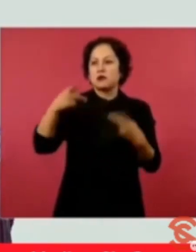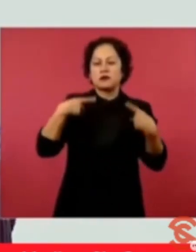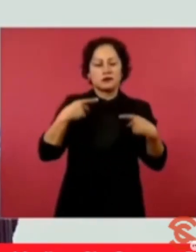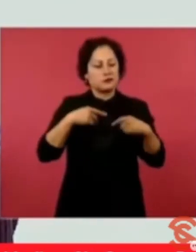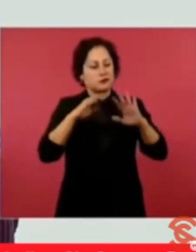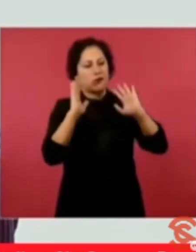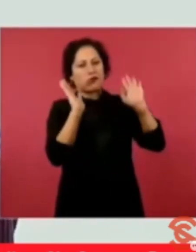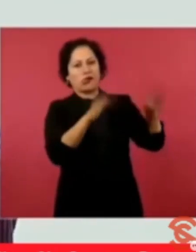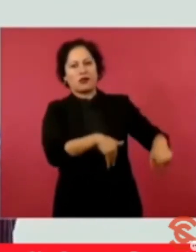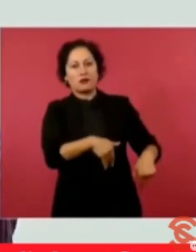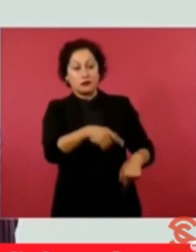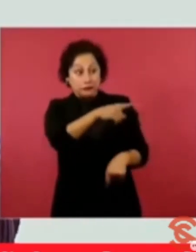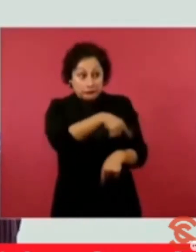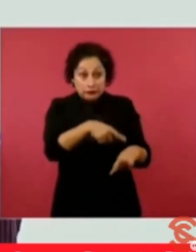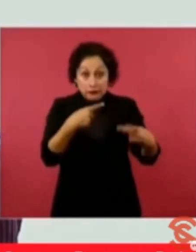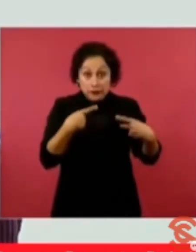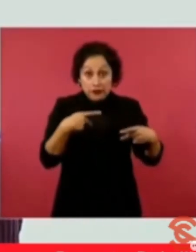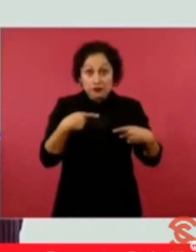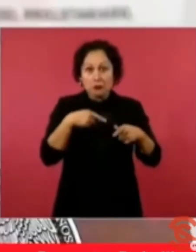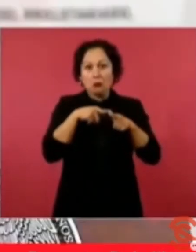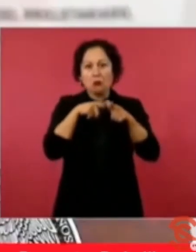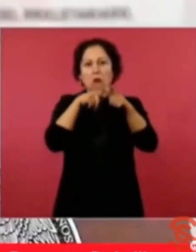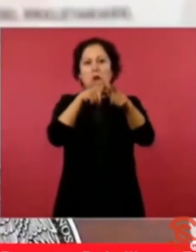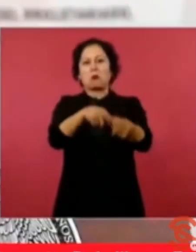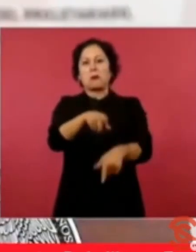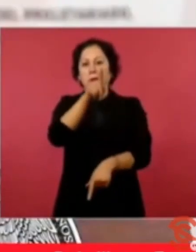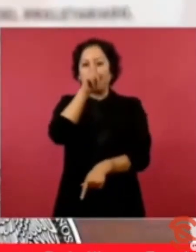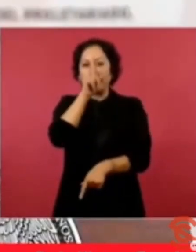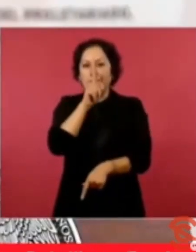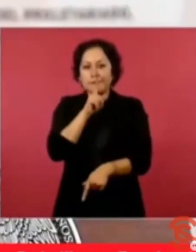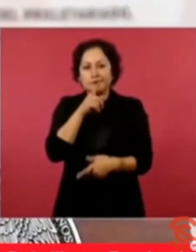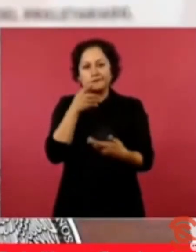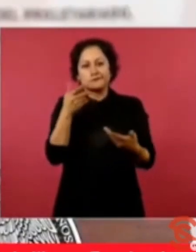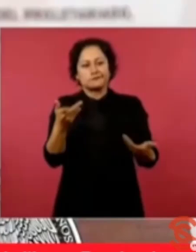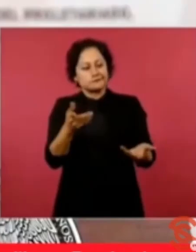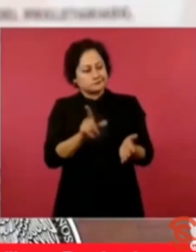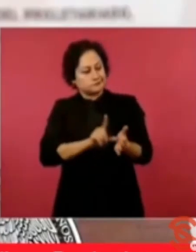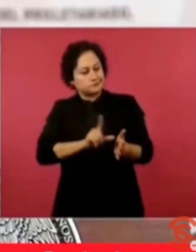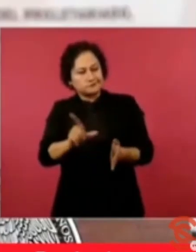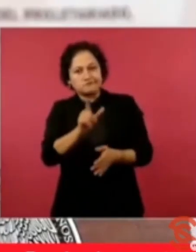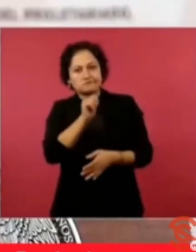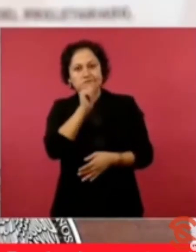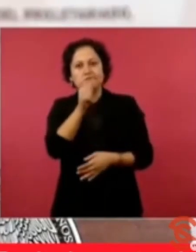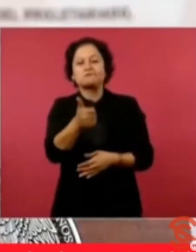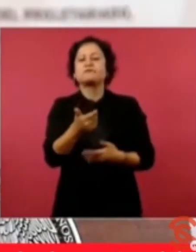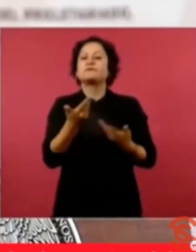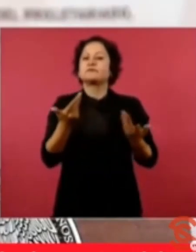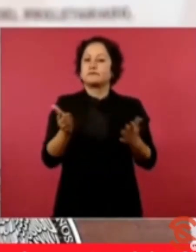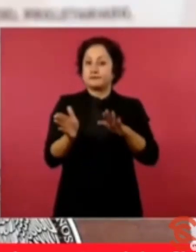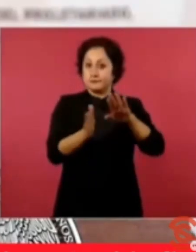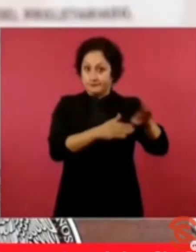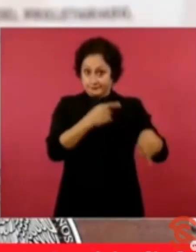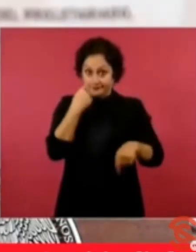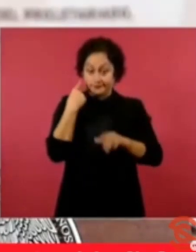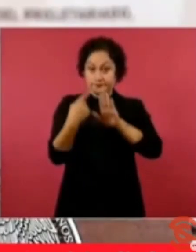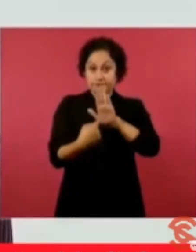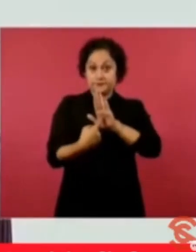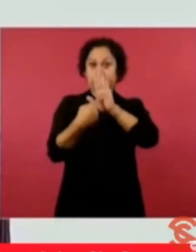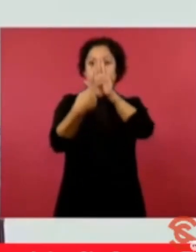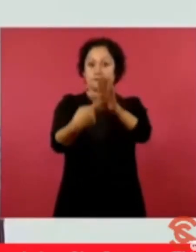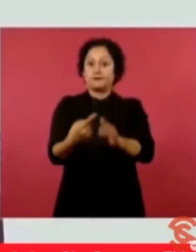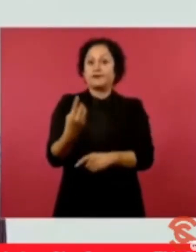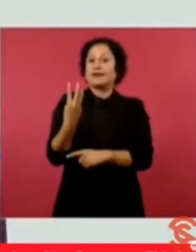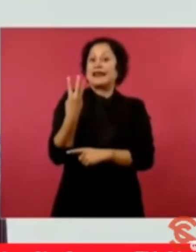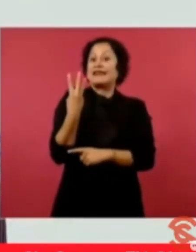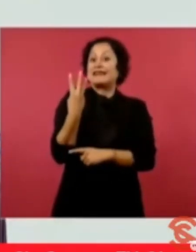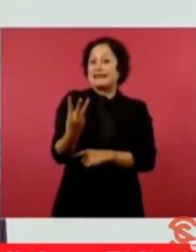siguen mintiendo, no aprenden. Y una prueba de eso es que les vamos a presentar 3 encuestas sobre lo que